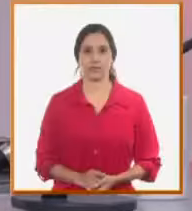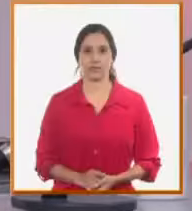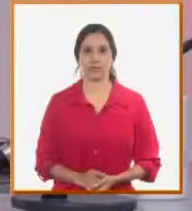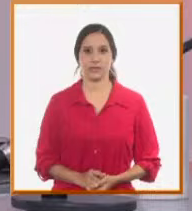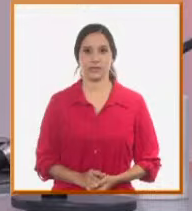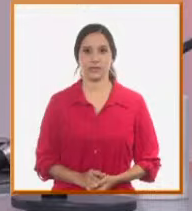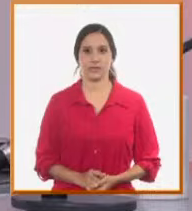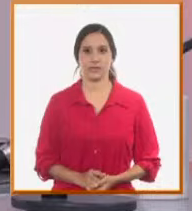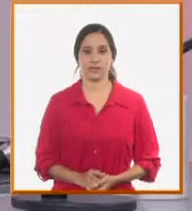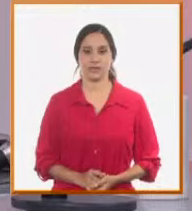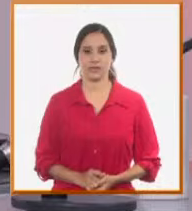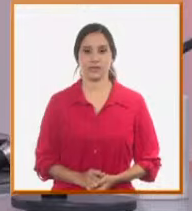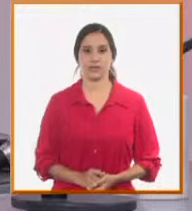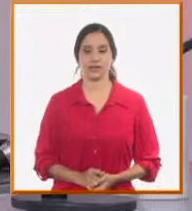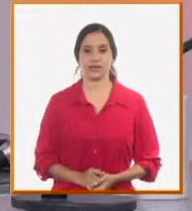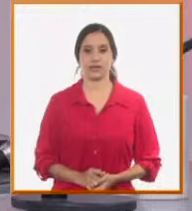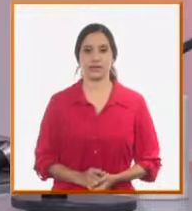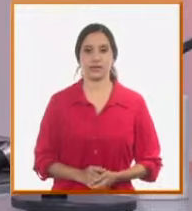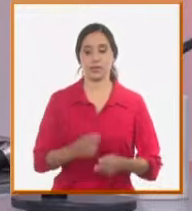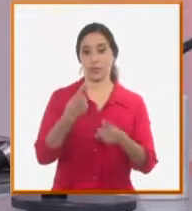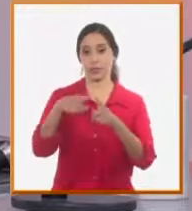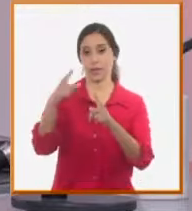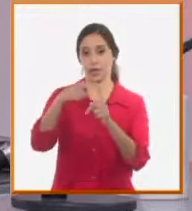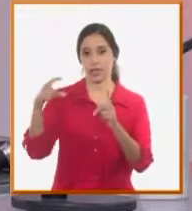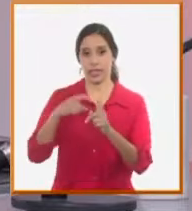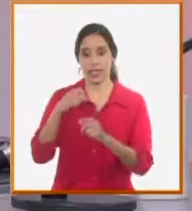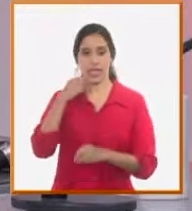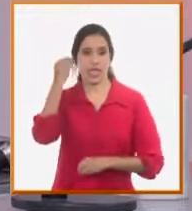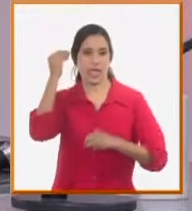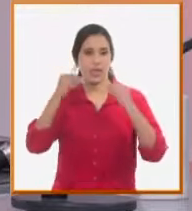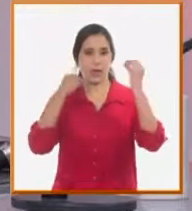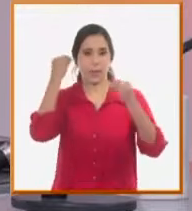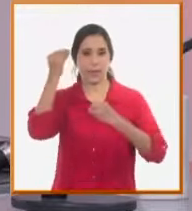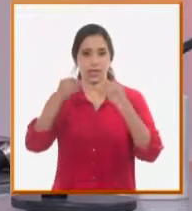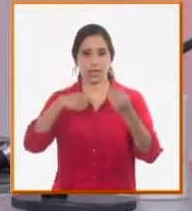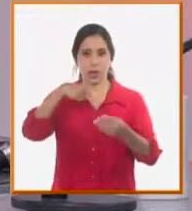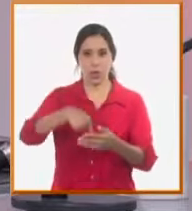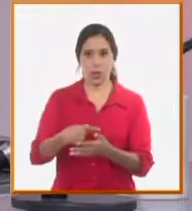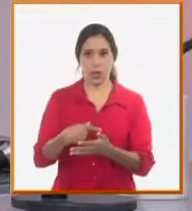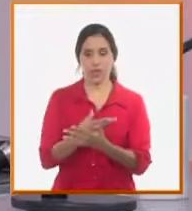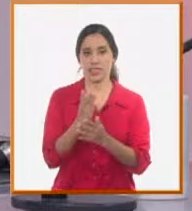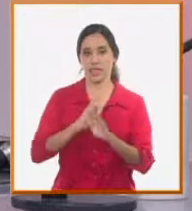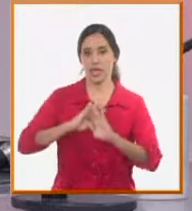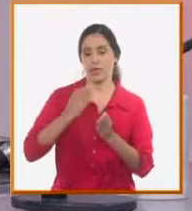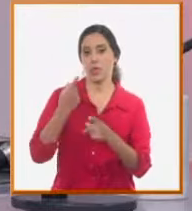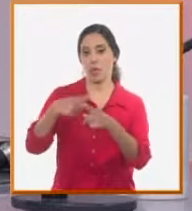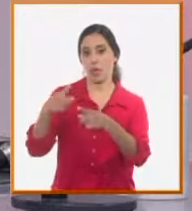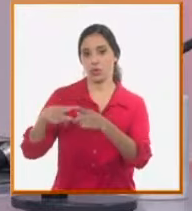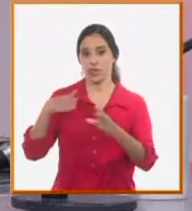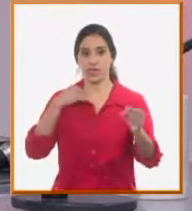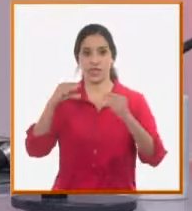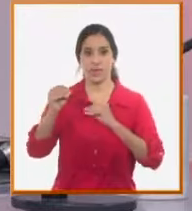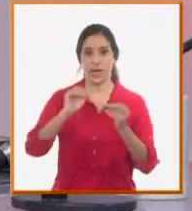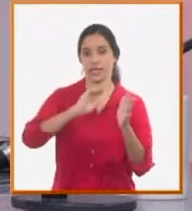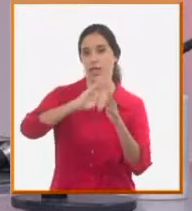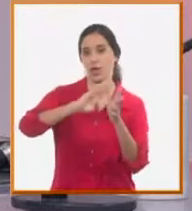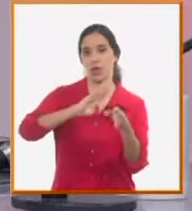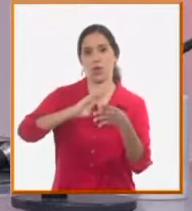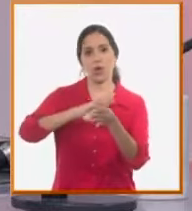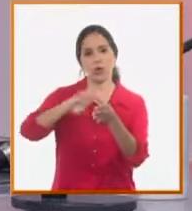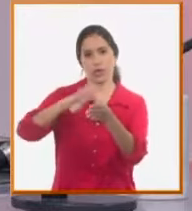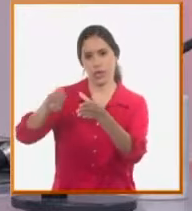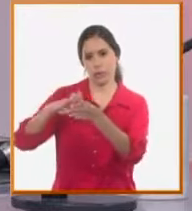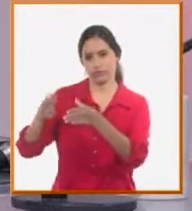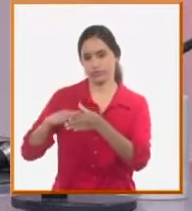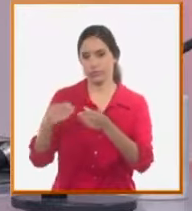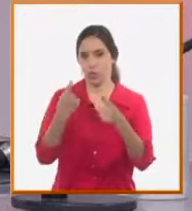Bueno, vamos a ir a otra de las opiniones que recibimos en la jornada de hoy en el Foro Debate, otras que llegaron a través del correo electrónico. Alguien que se